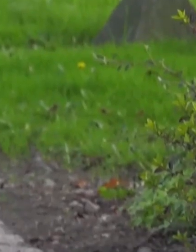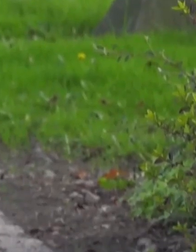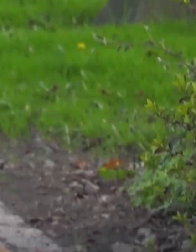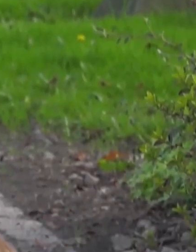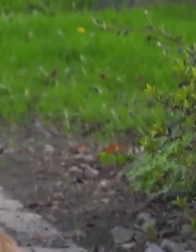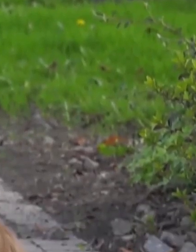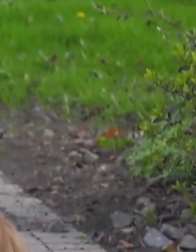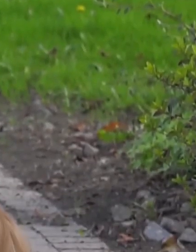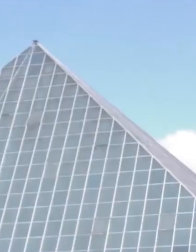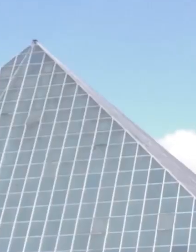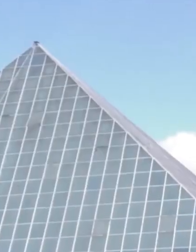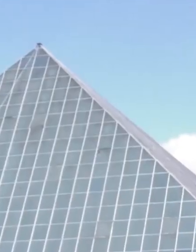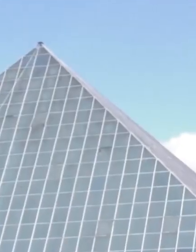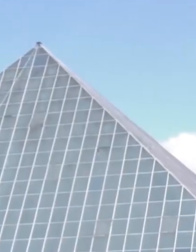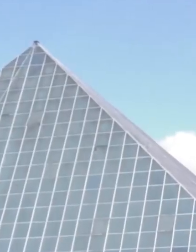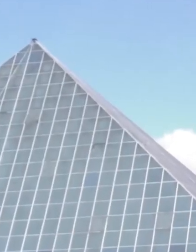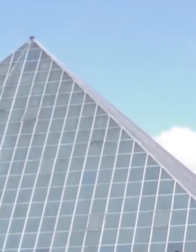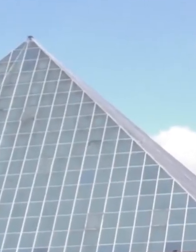del IPIVAC.